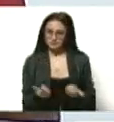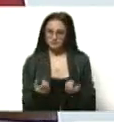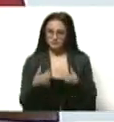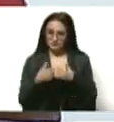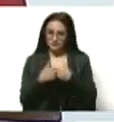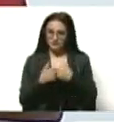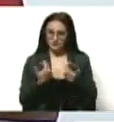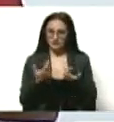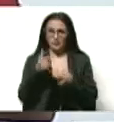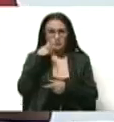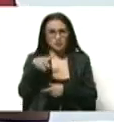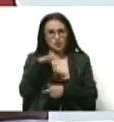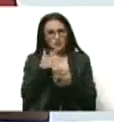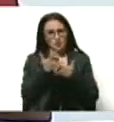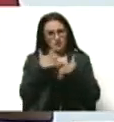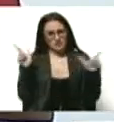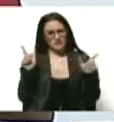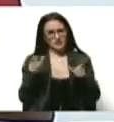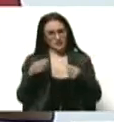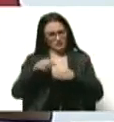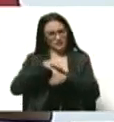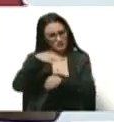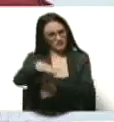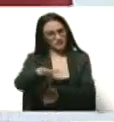exprese libremente, sin ningún tipo de presión.